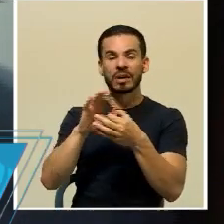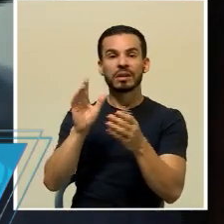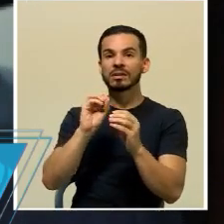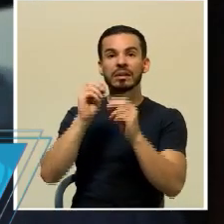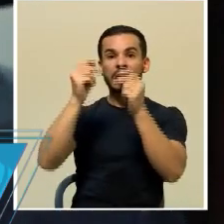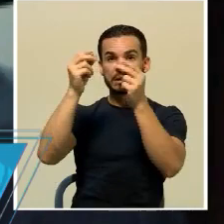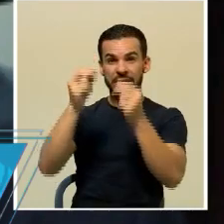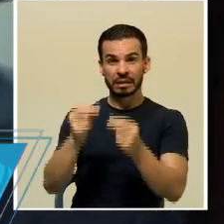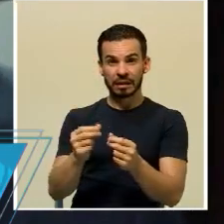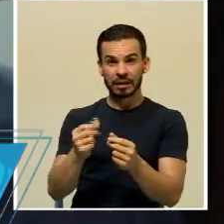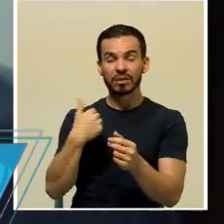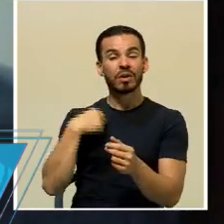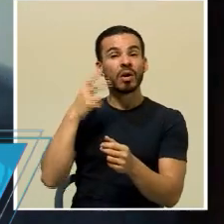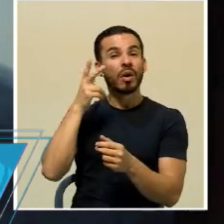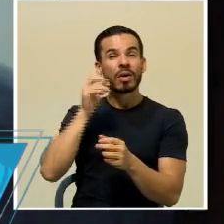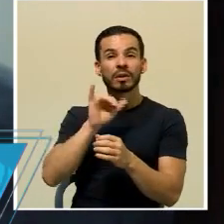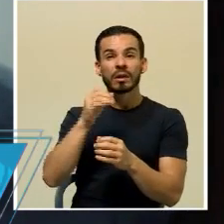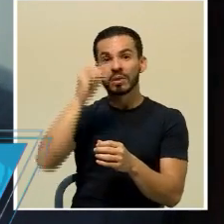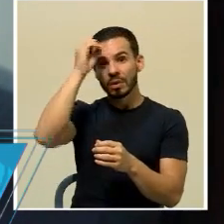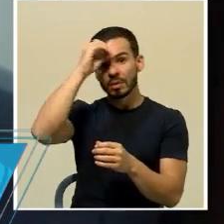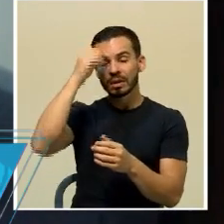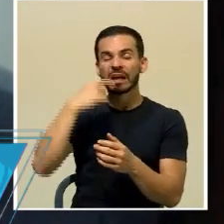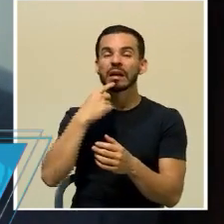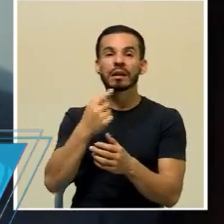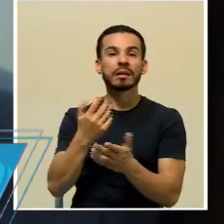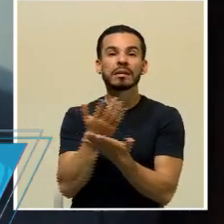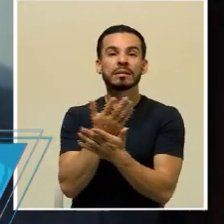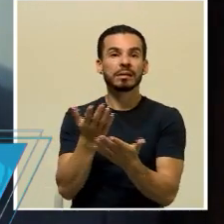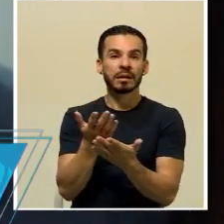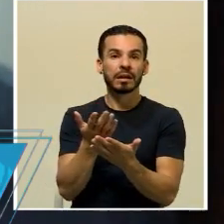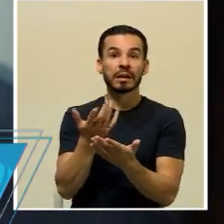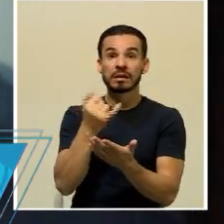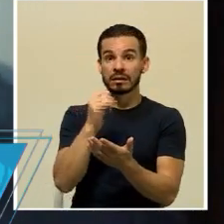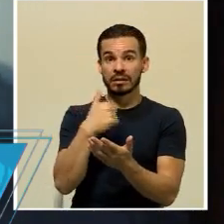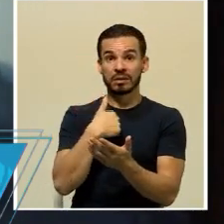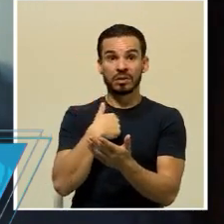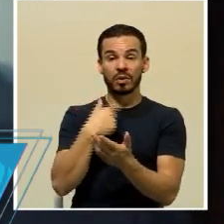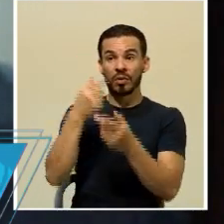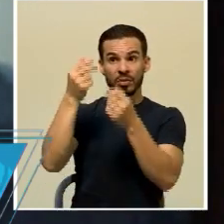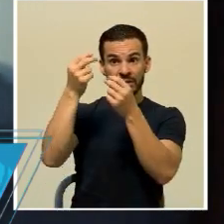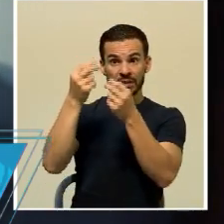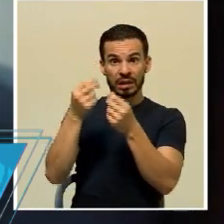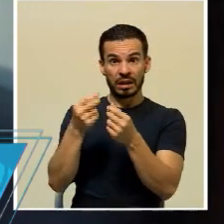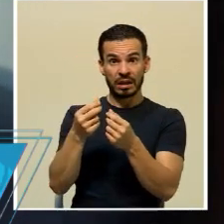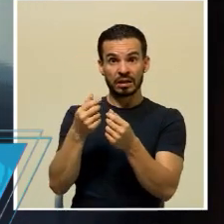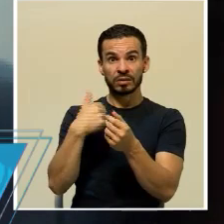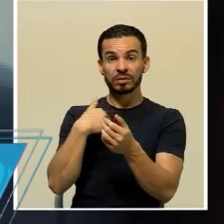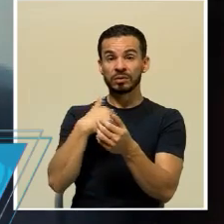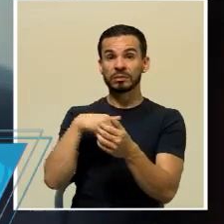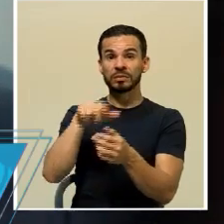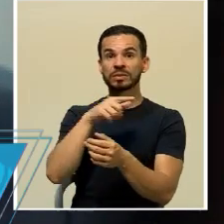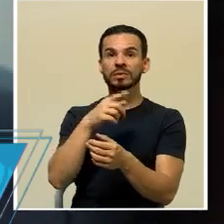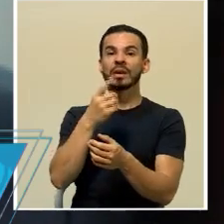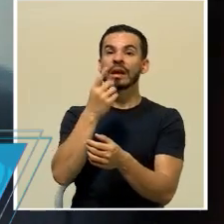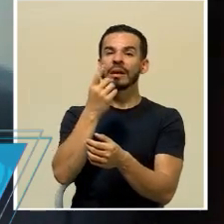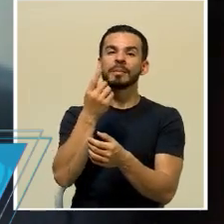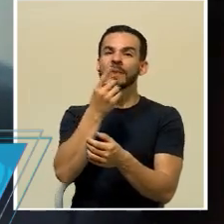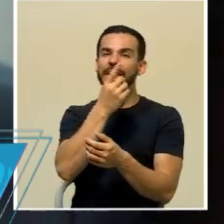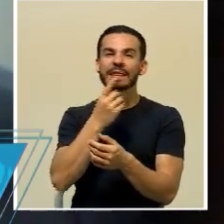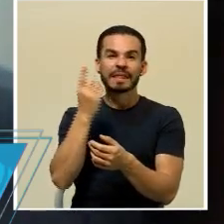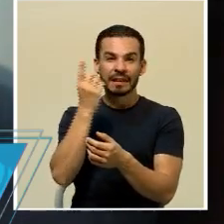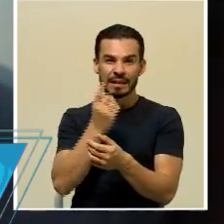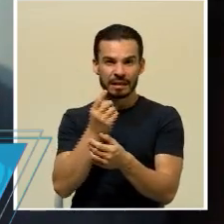porque he oído también criterios en el sentido que si yo no gano salario, sino que lo mío son dietas, por